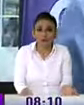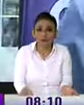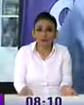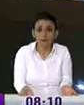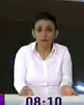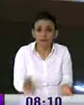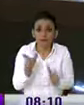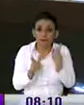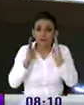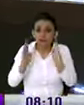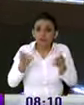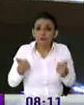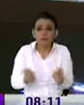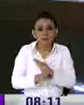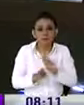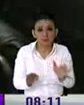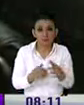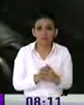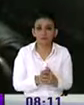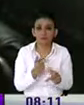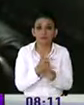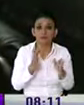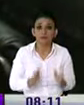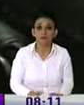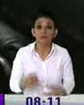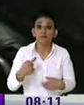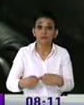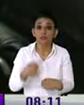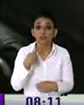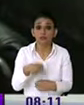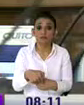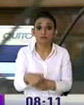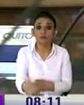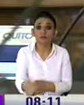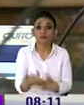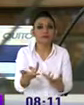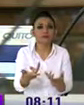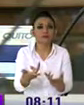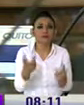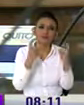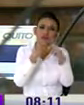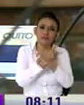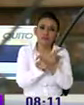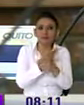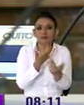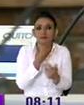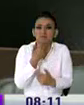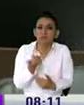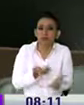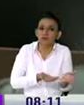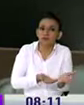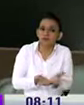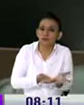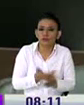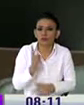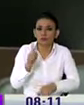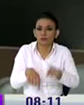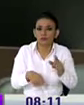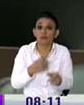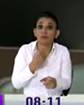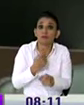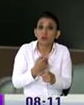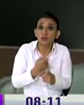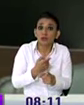al usuario. En tanto, los concejales capitalinos aseguran que en pocos meses es difícil medir las mejoras solicitadas. Para ellos, la toma de